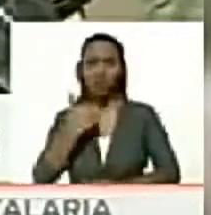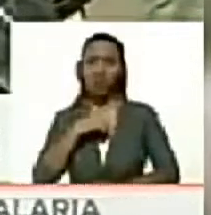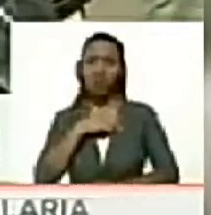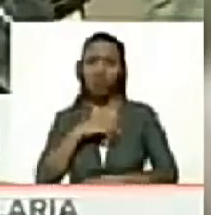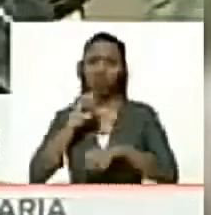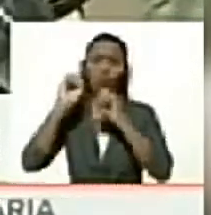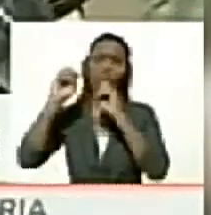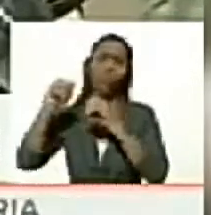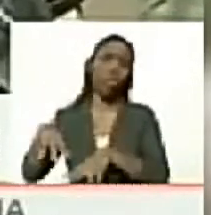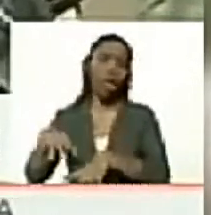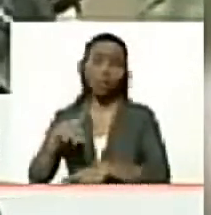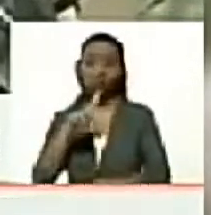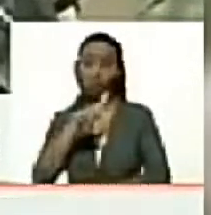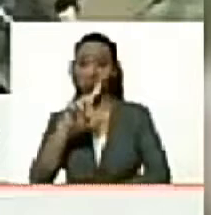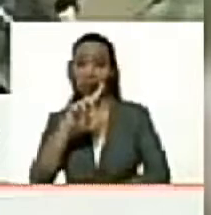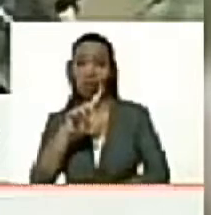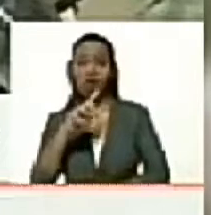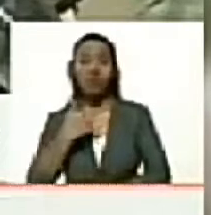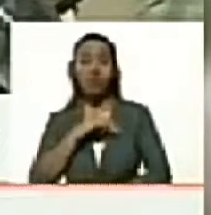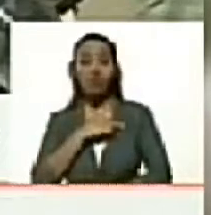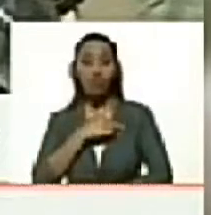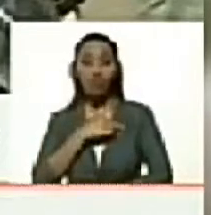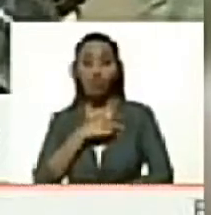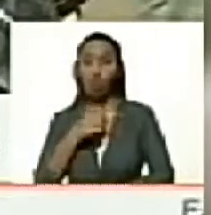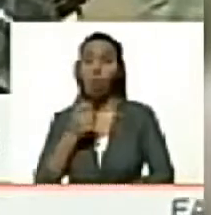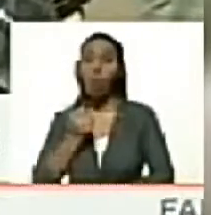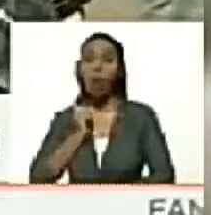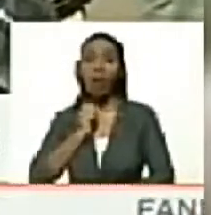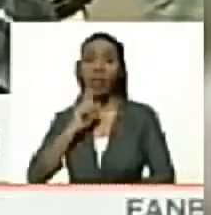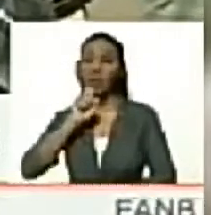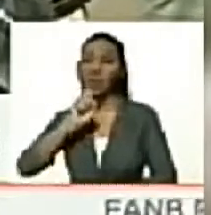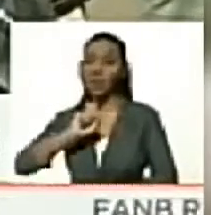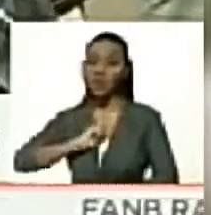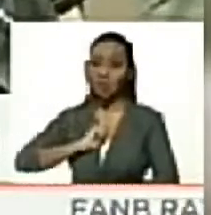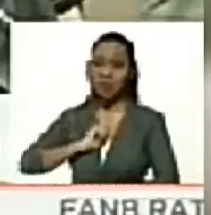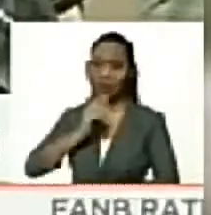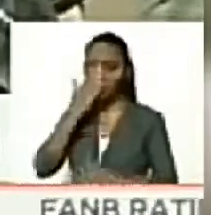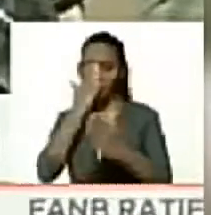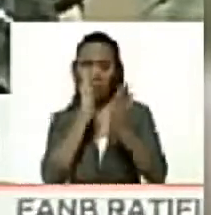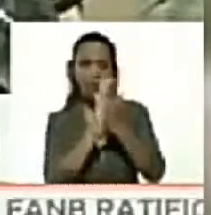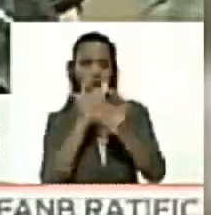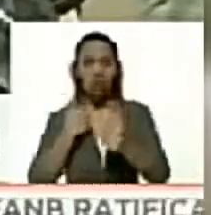Zapatero va a caer. Va a caer porque él estuvo muy, muy cercano al